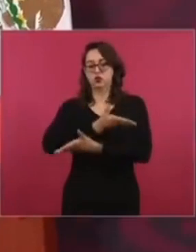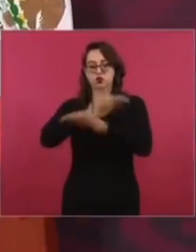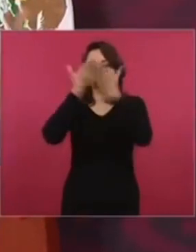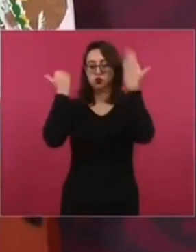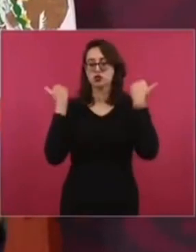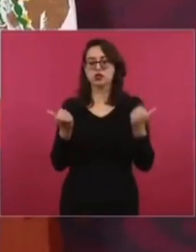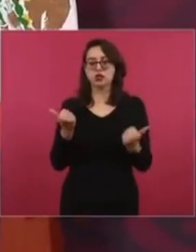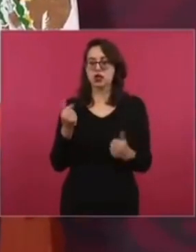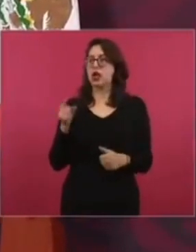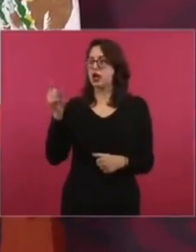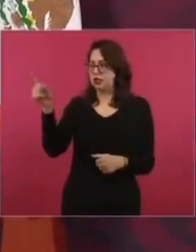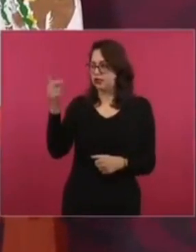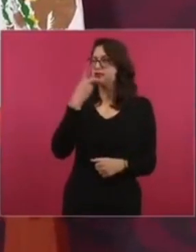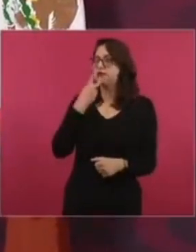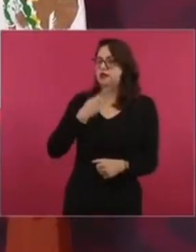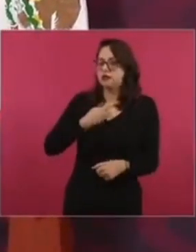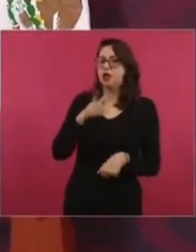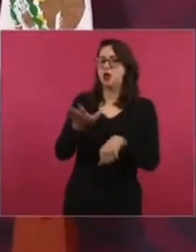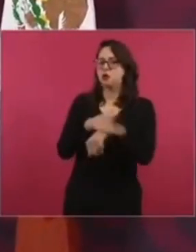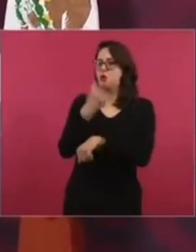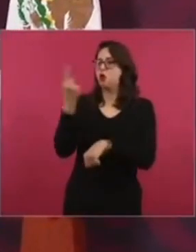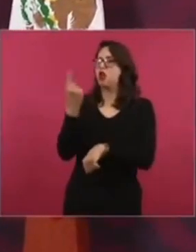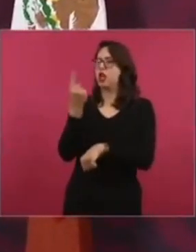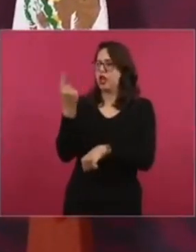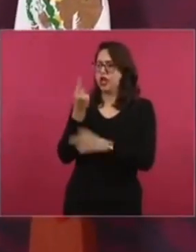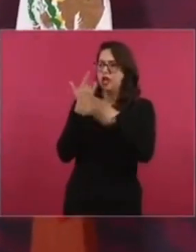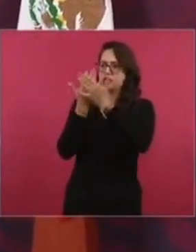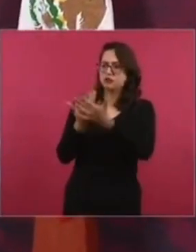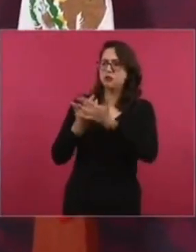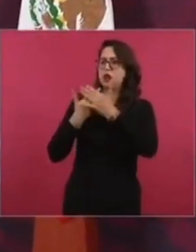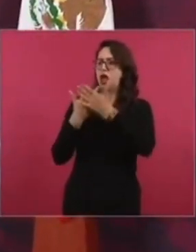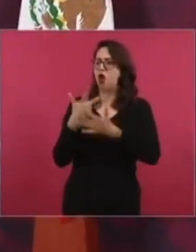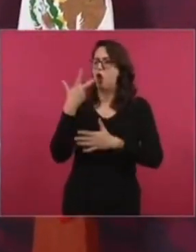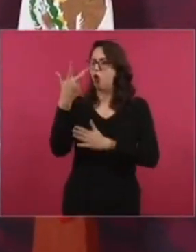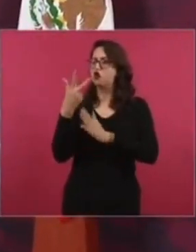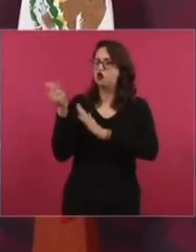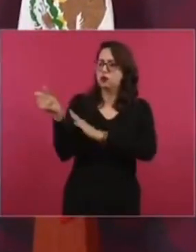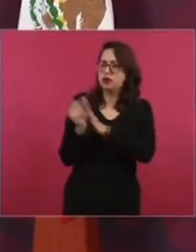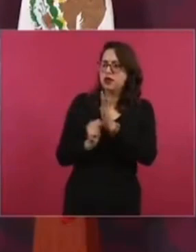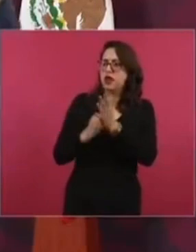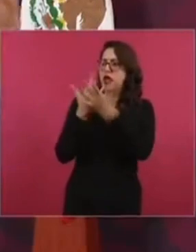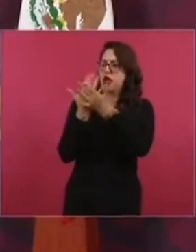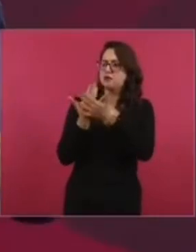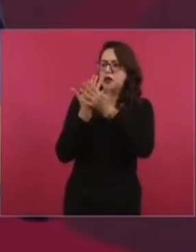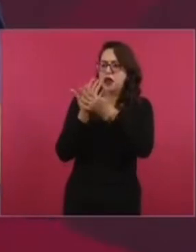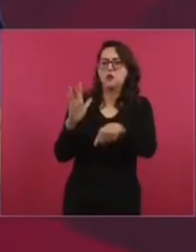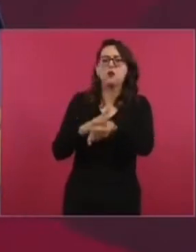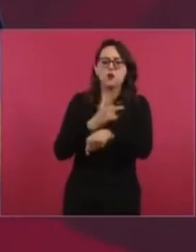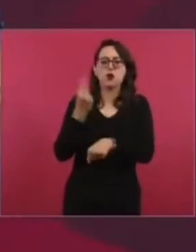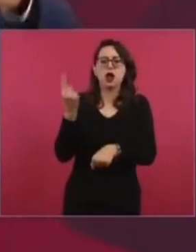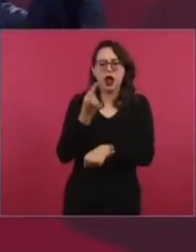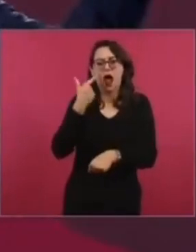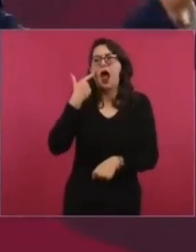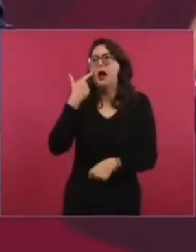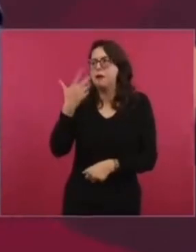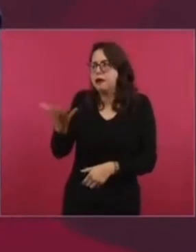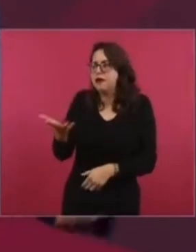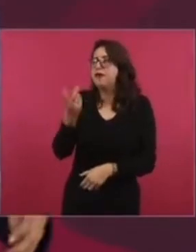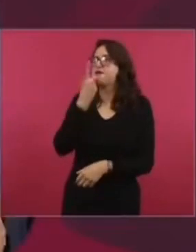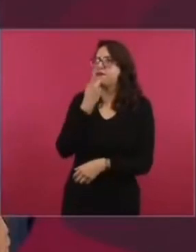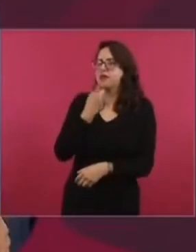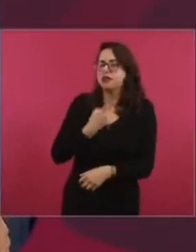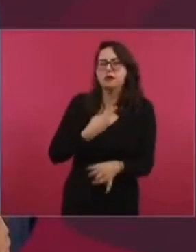ellos pueden explicarlo él mismo podría decir la suprema